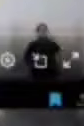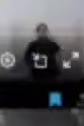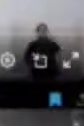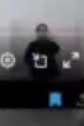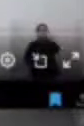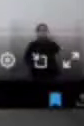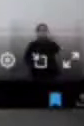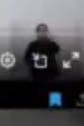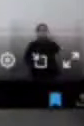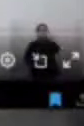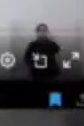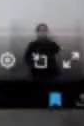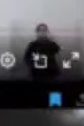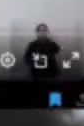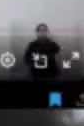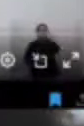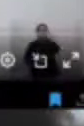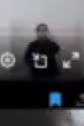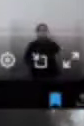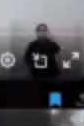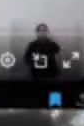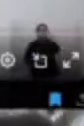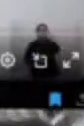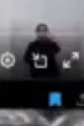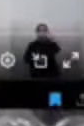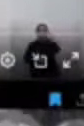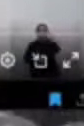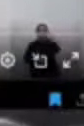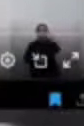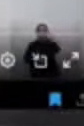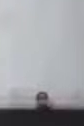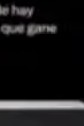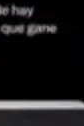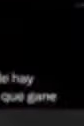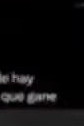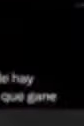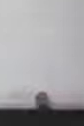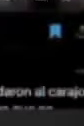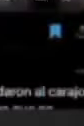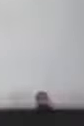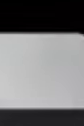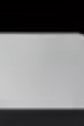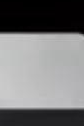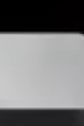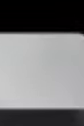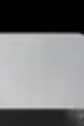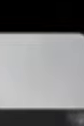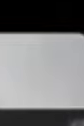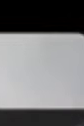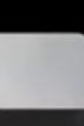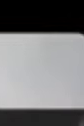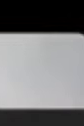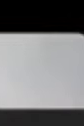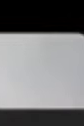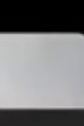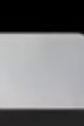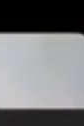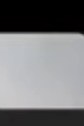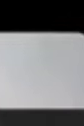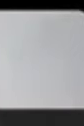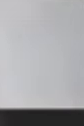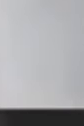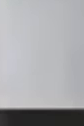en este momento es la respuesta que se tiene en la Ciudad de México rápidamente Aquí les coloco eh habrá